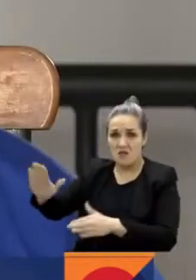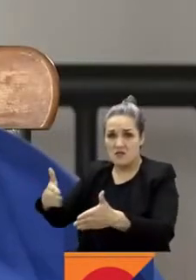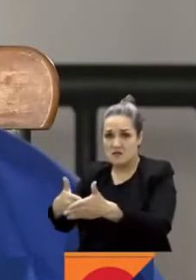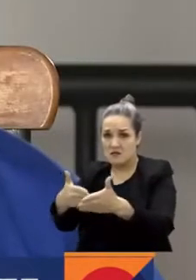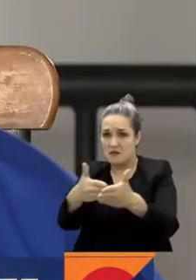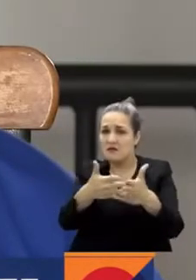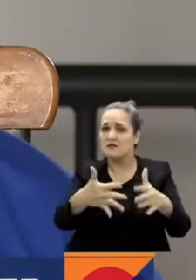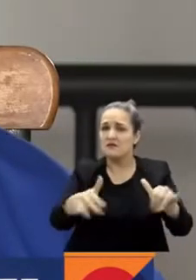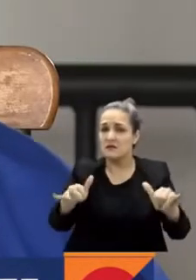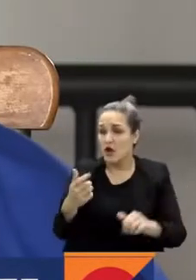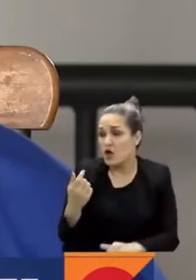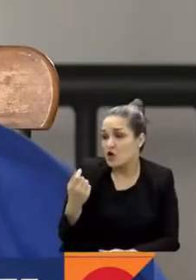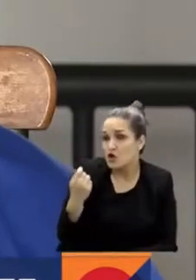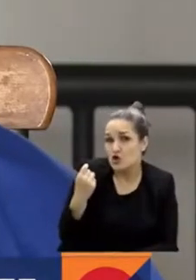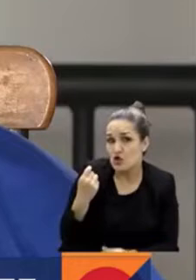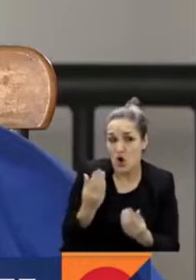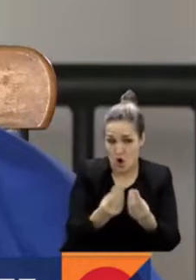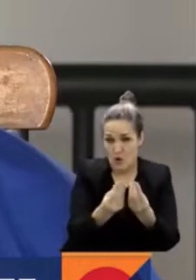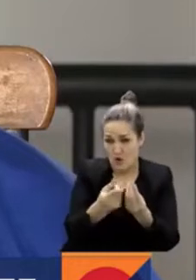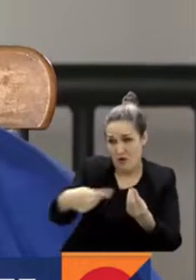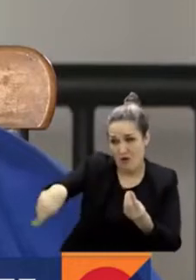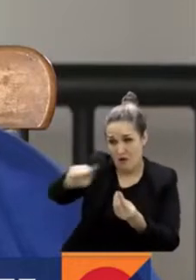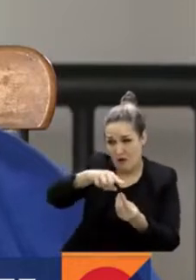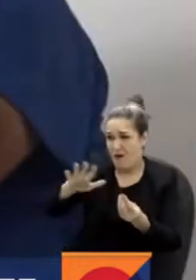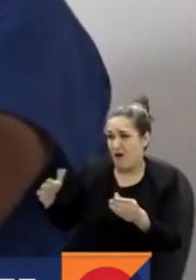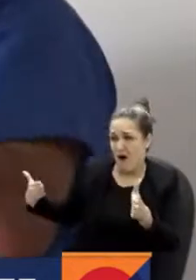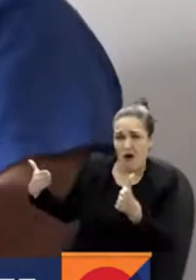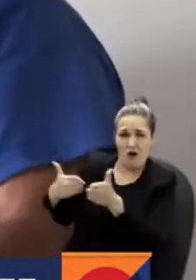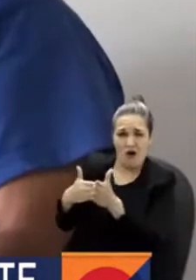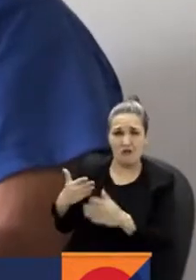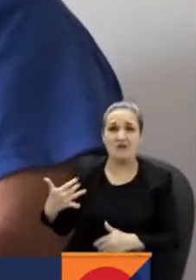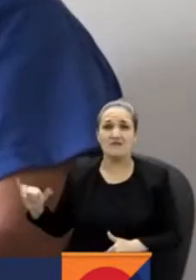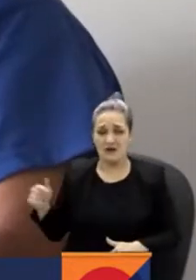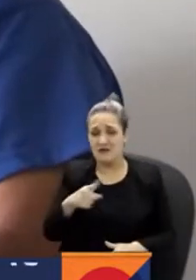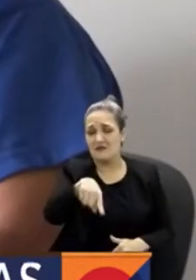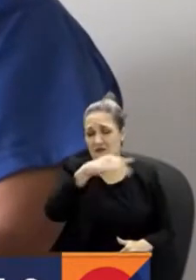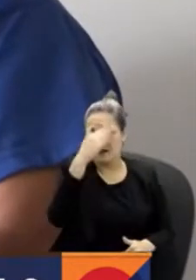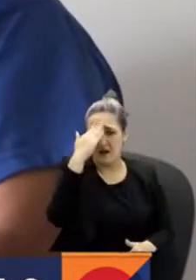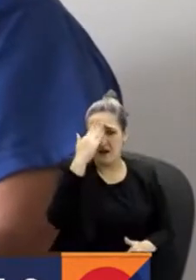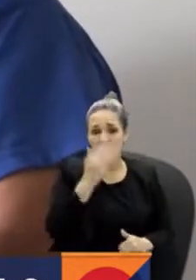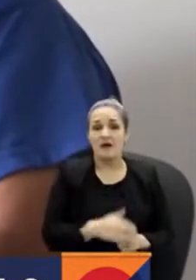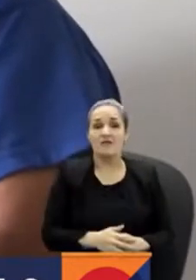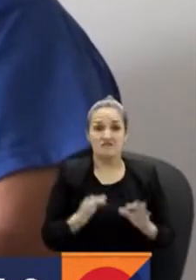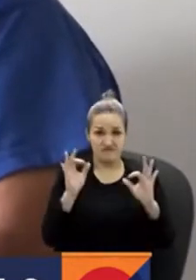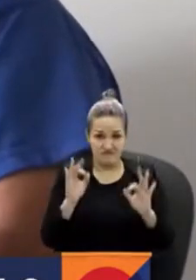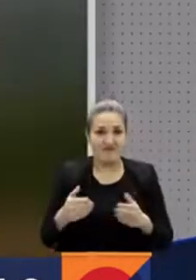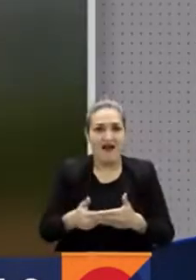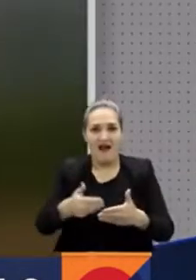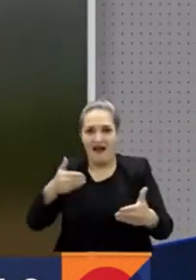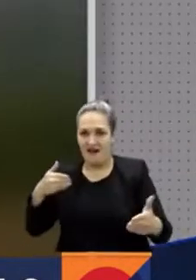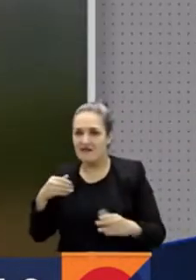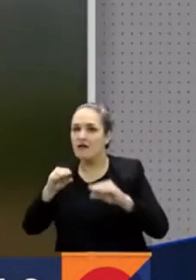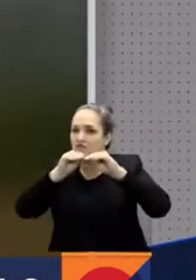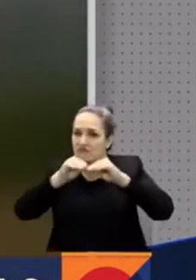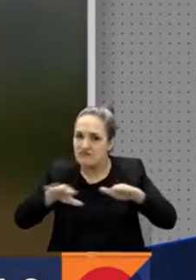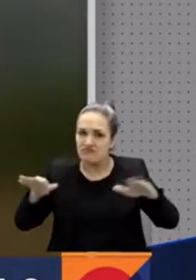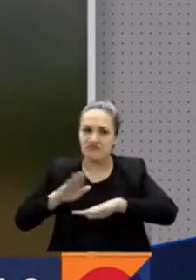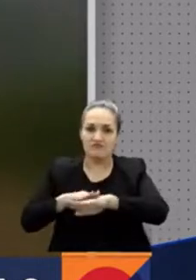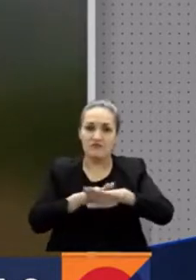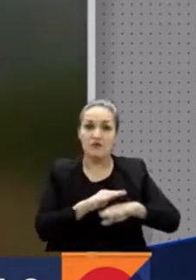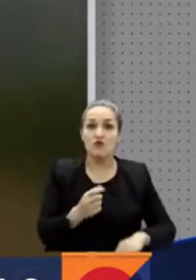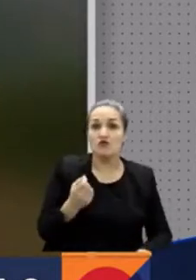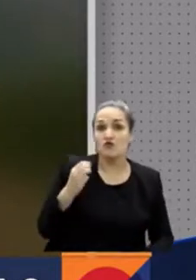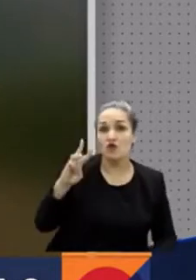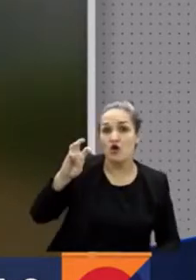último había recibido una amenaza, que eso se lo dejo a las autoridades. Don Octavio asegura que fue una muerte anunciada. Hace 8 días el